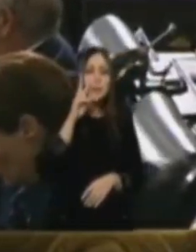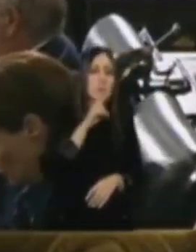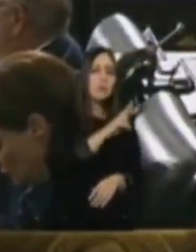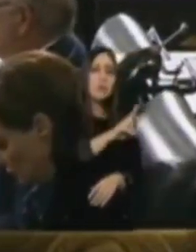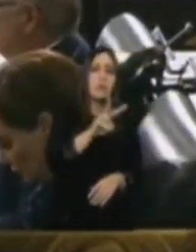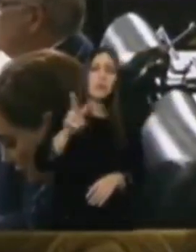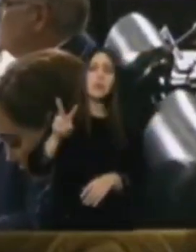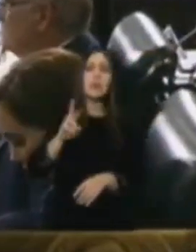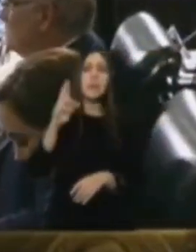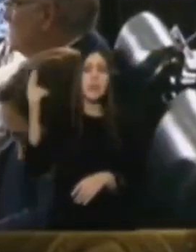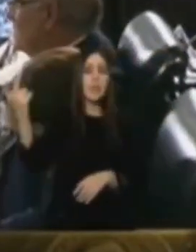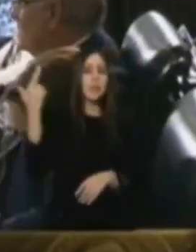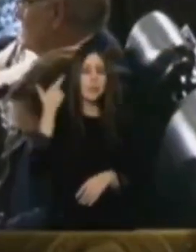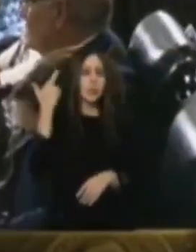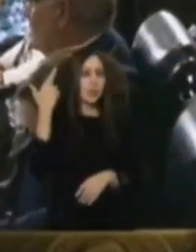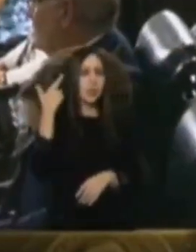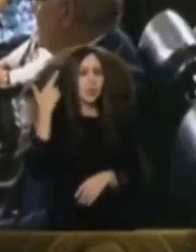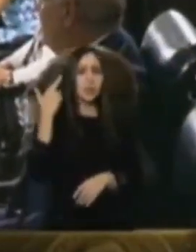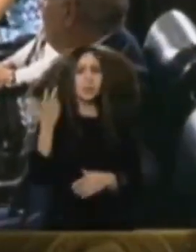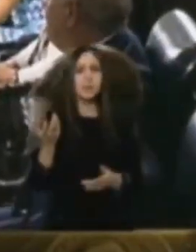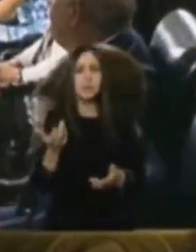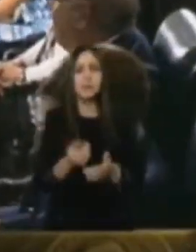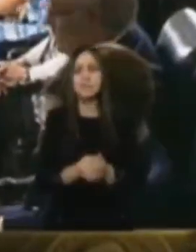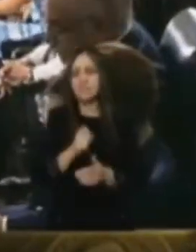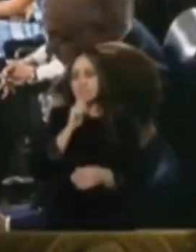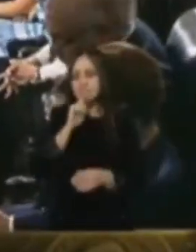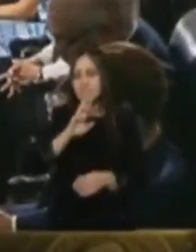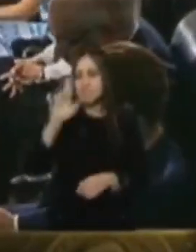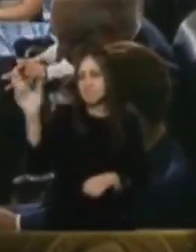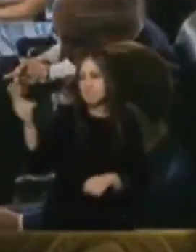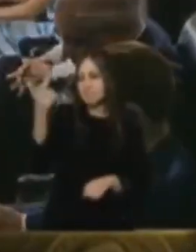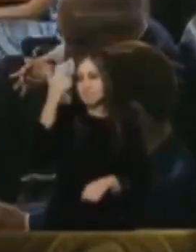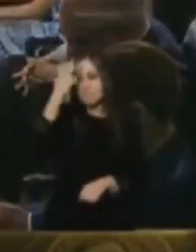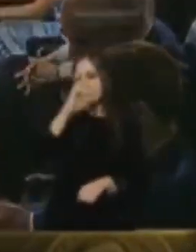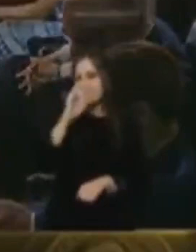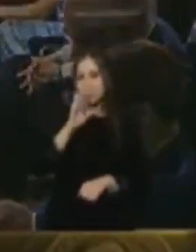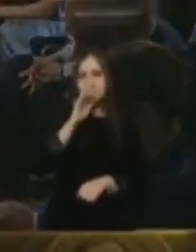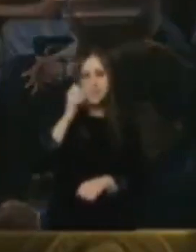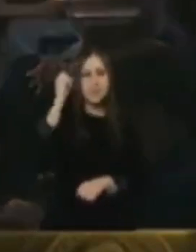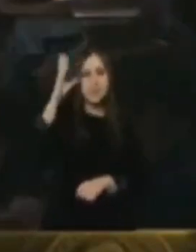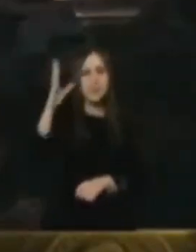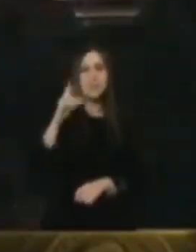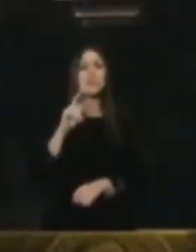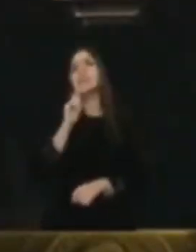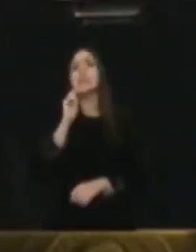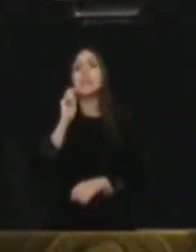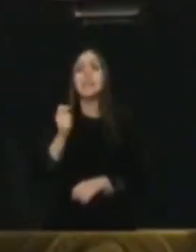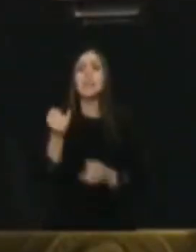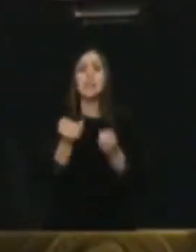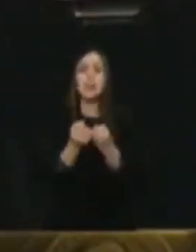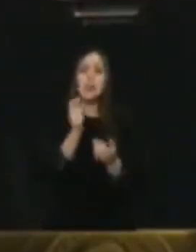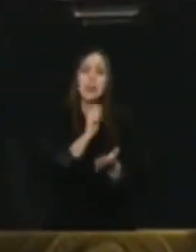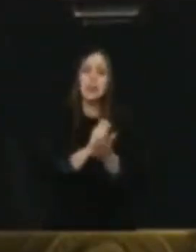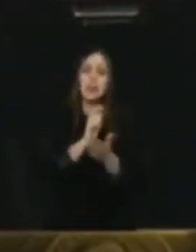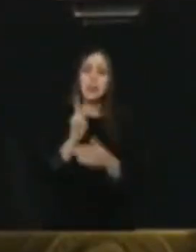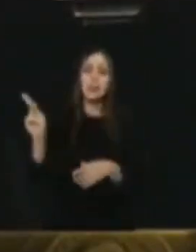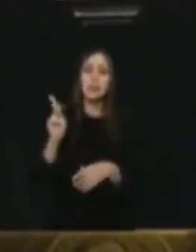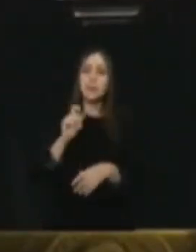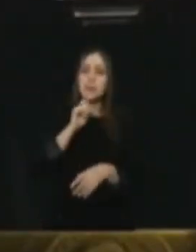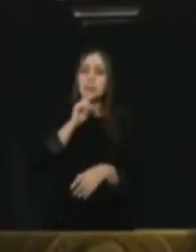visto y escuchado. Imposible no recordar la obra de mis contemporáneas,